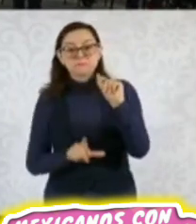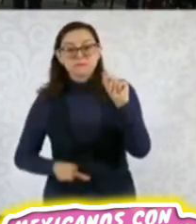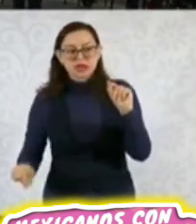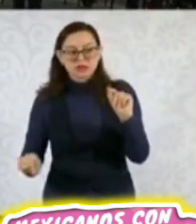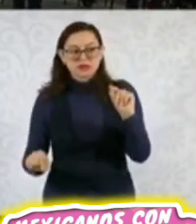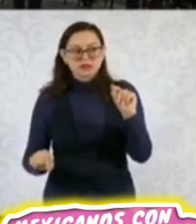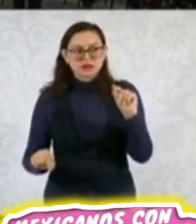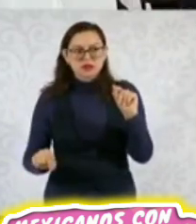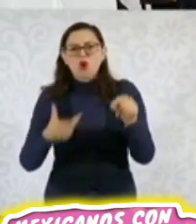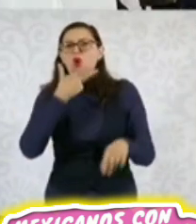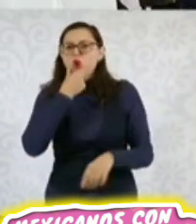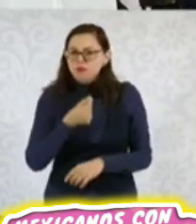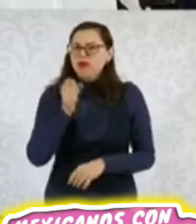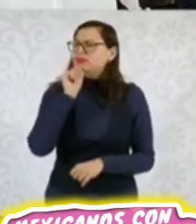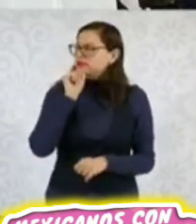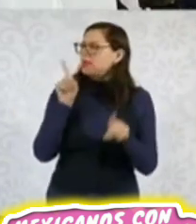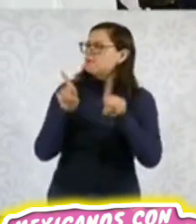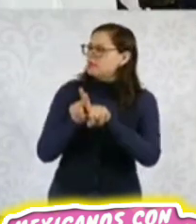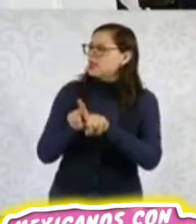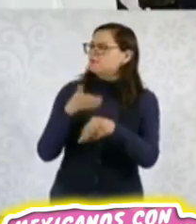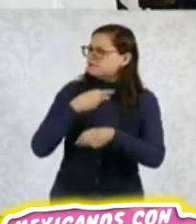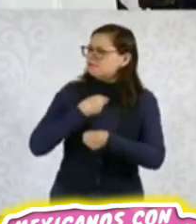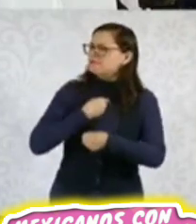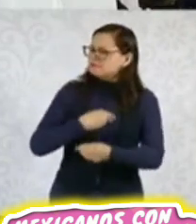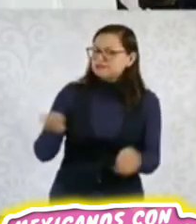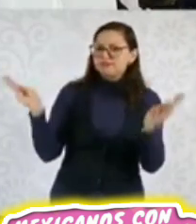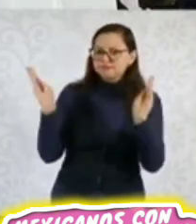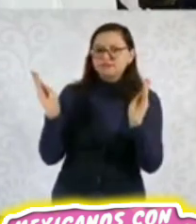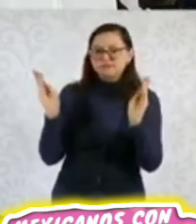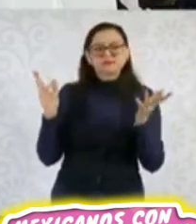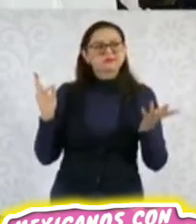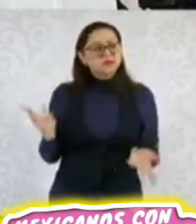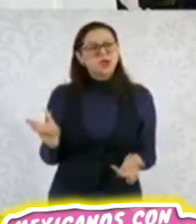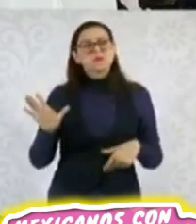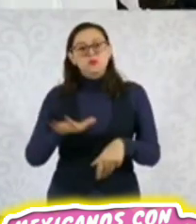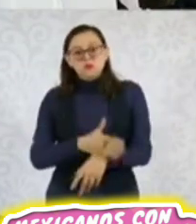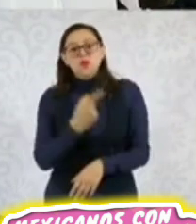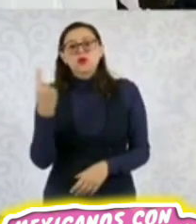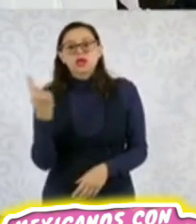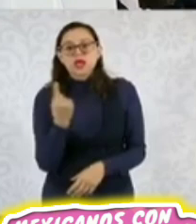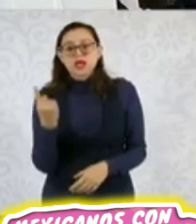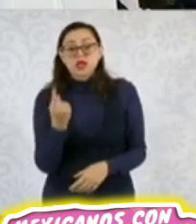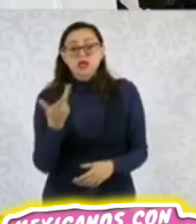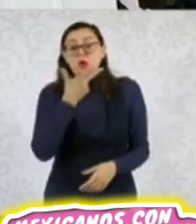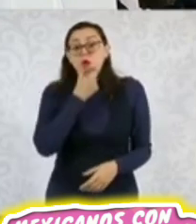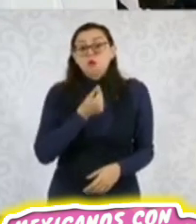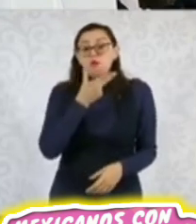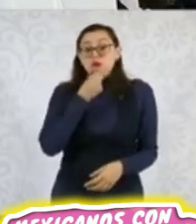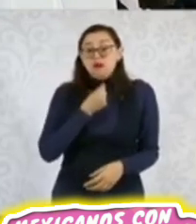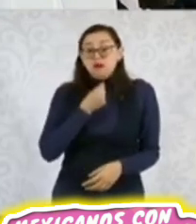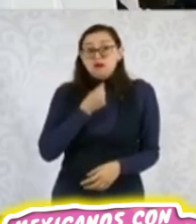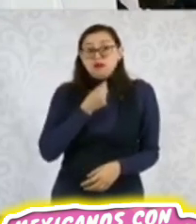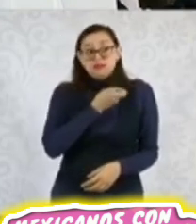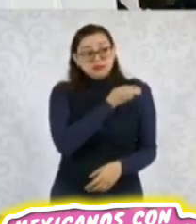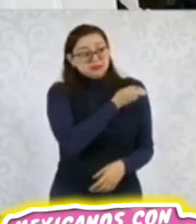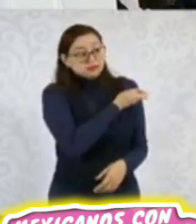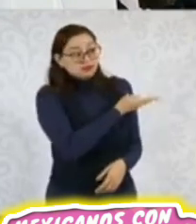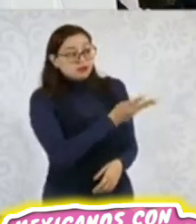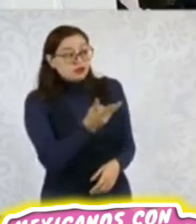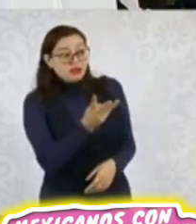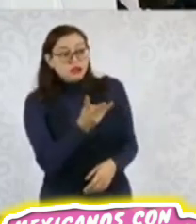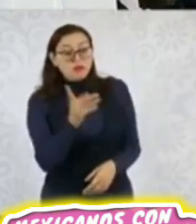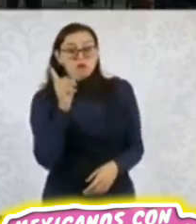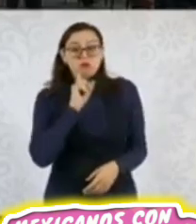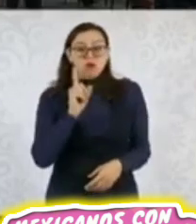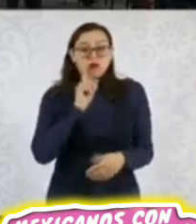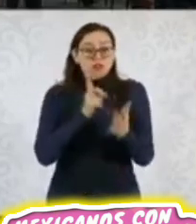a los hombres, porque hombres y mujeres tenemos que conocer los derechos de las mujeres, los derechos humanos de las